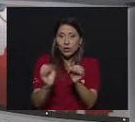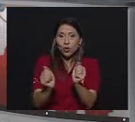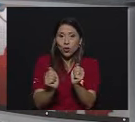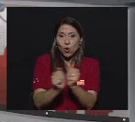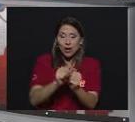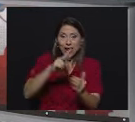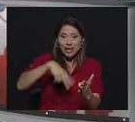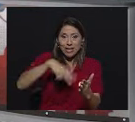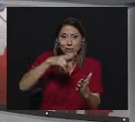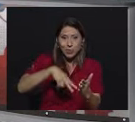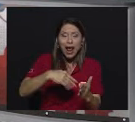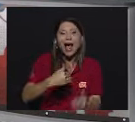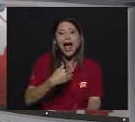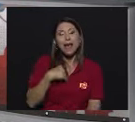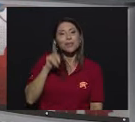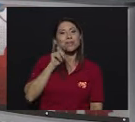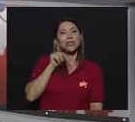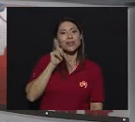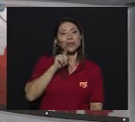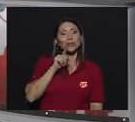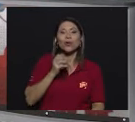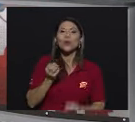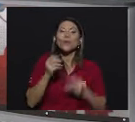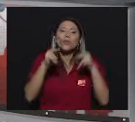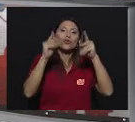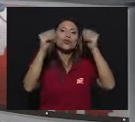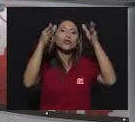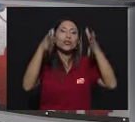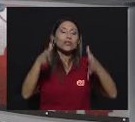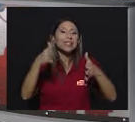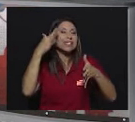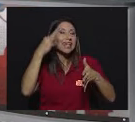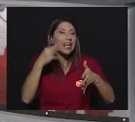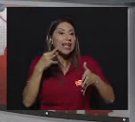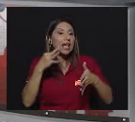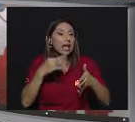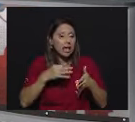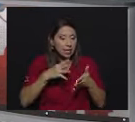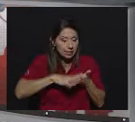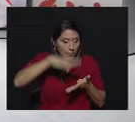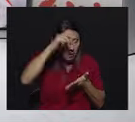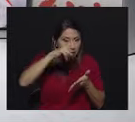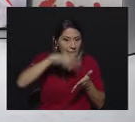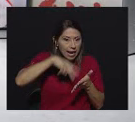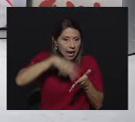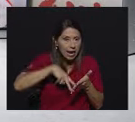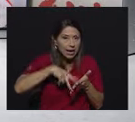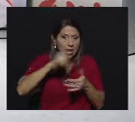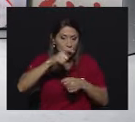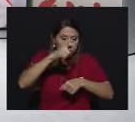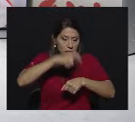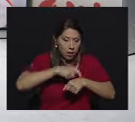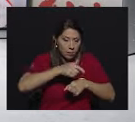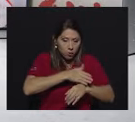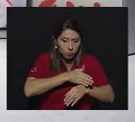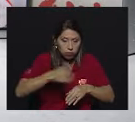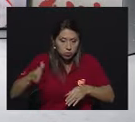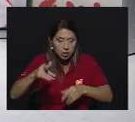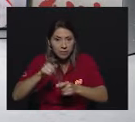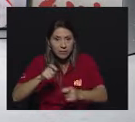por ejemplo, una serie de mitos, ¿verdad? De que leer se aprende en un determinado